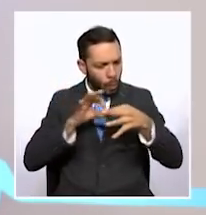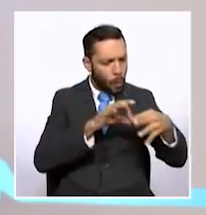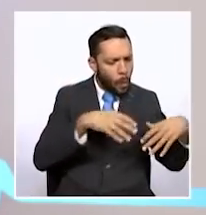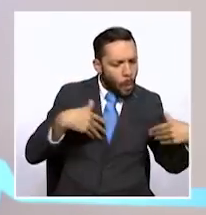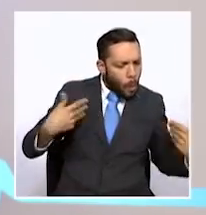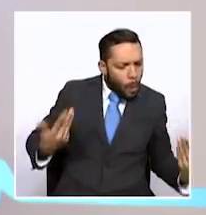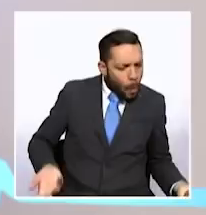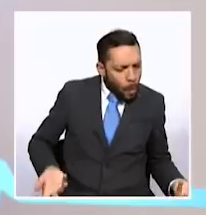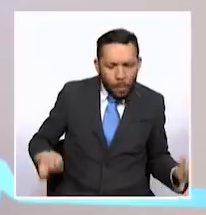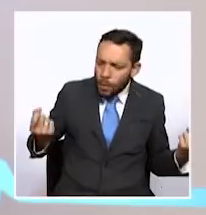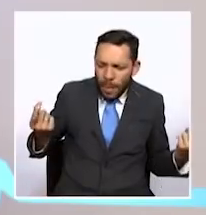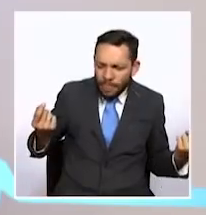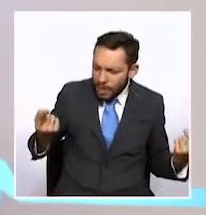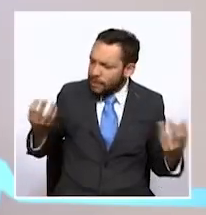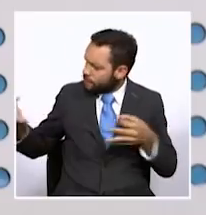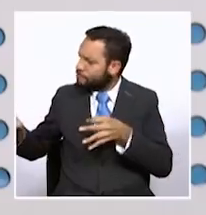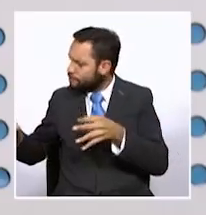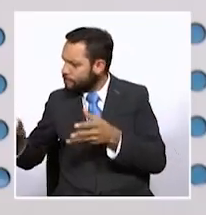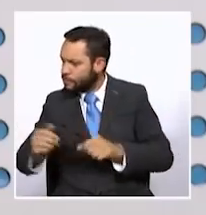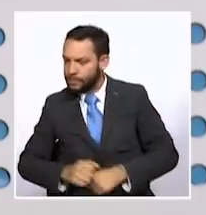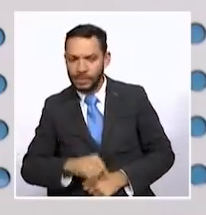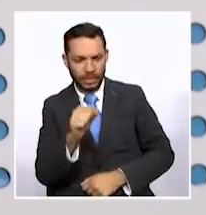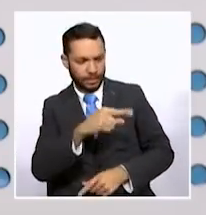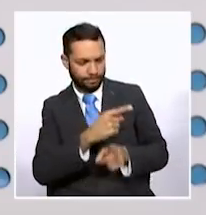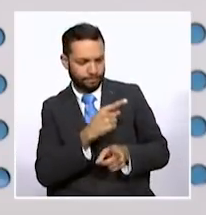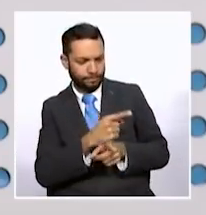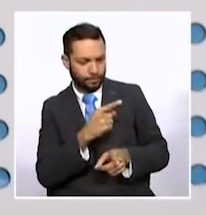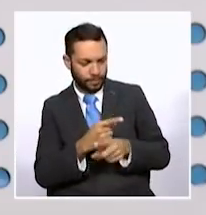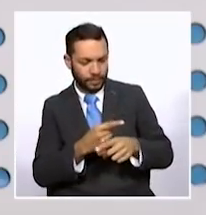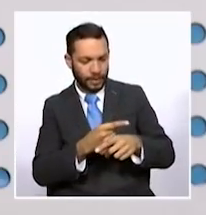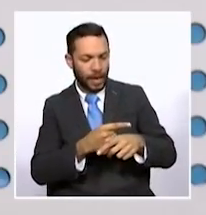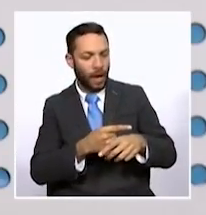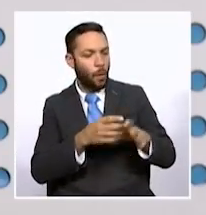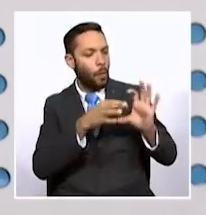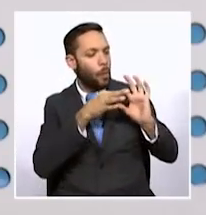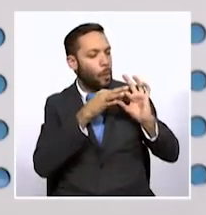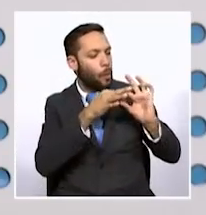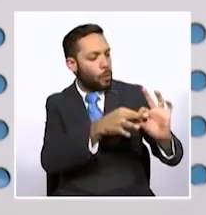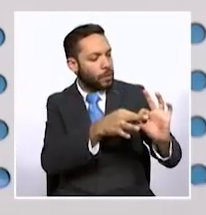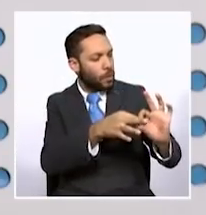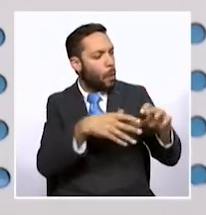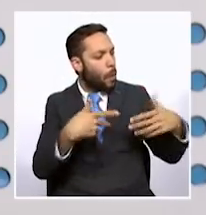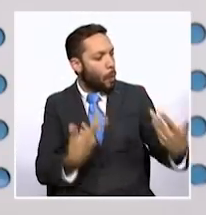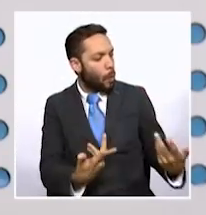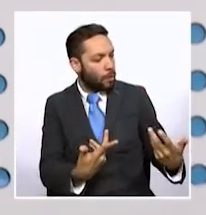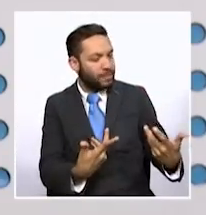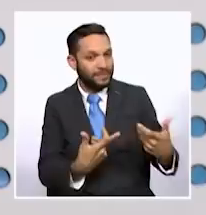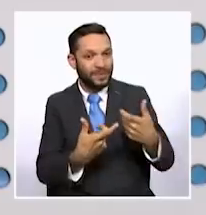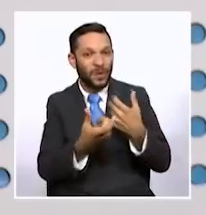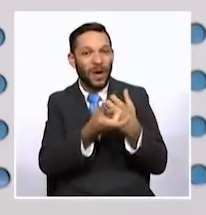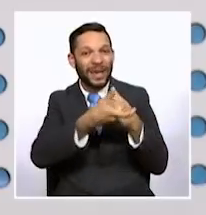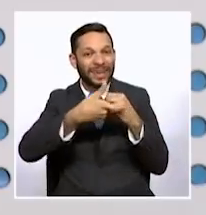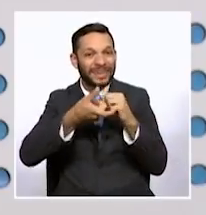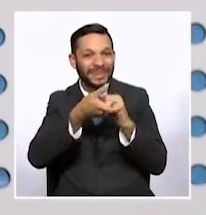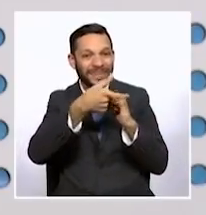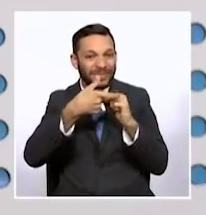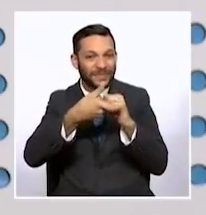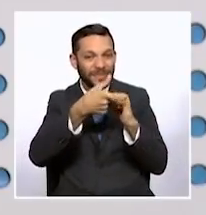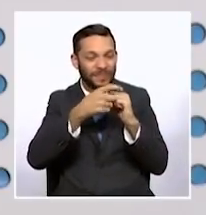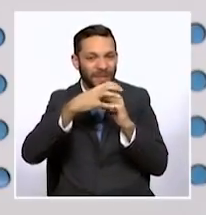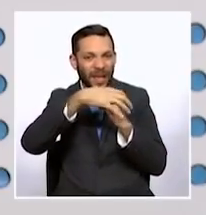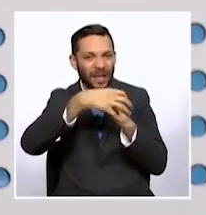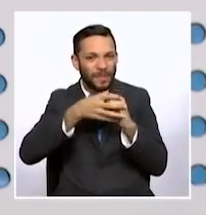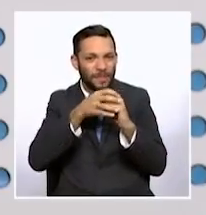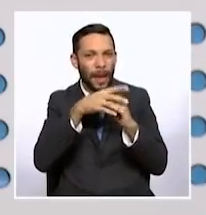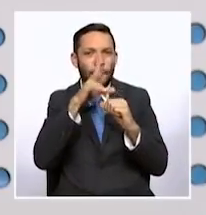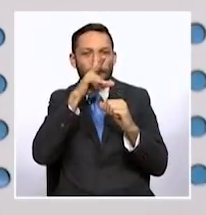Andrés? Bueno, principalmente los huesos están unidos entre sí por uniones cartilaginosas, o sea, el cartílago, y estos hacen que